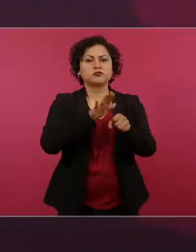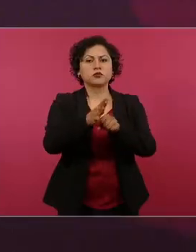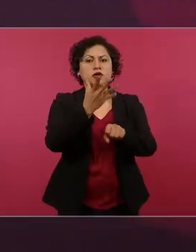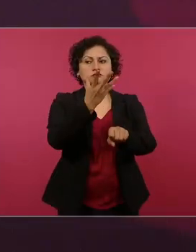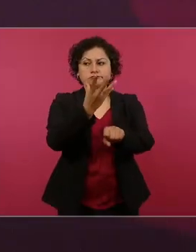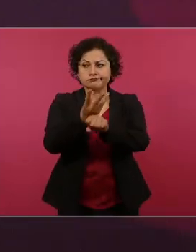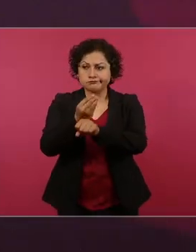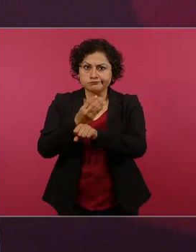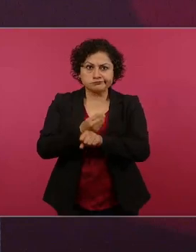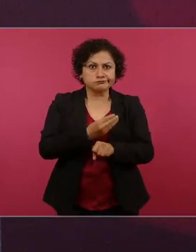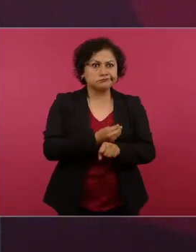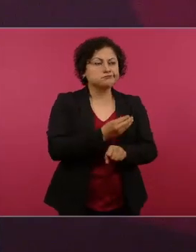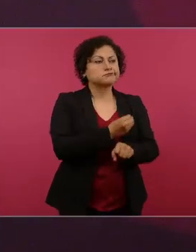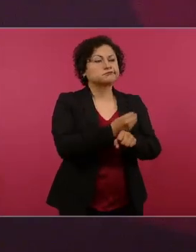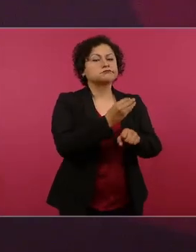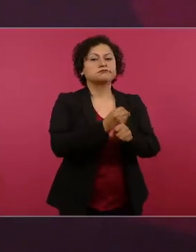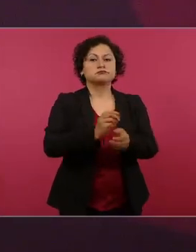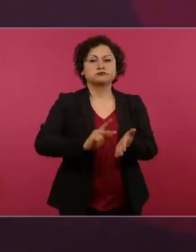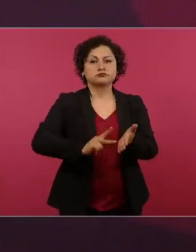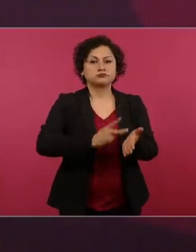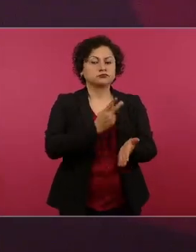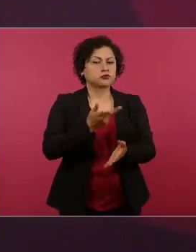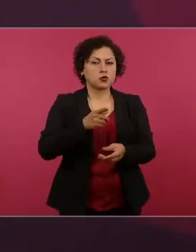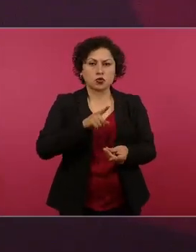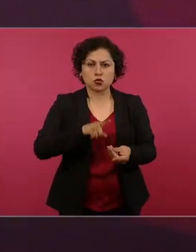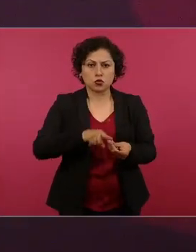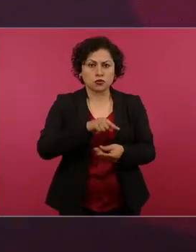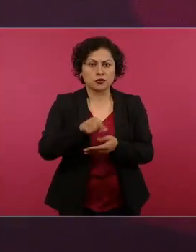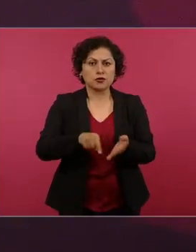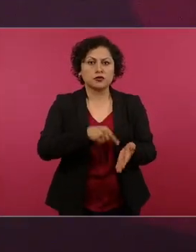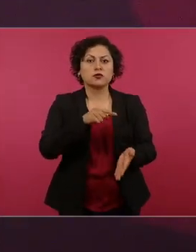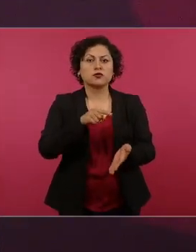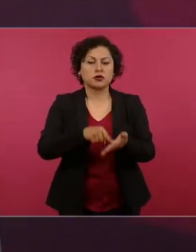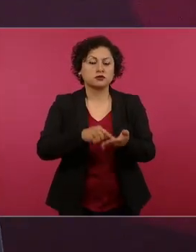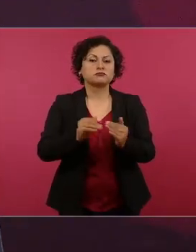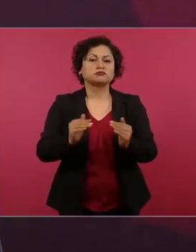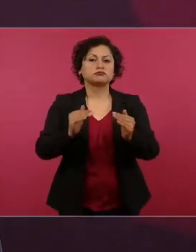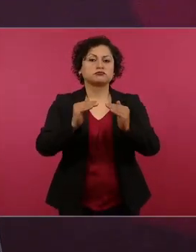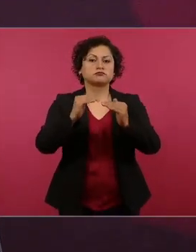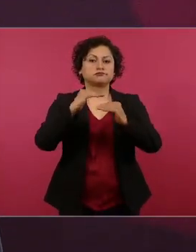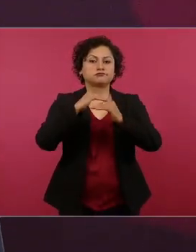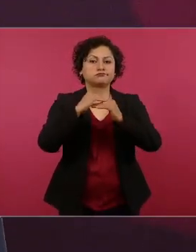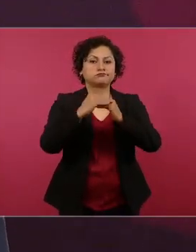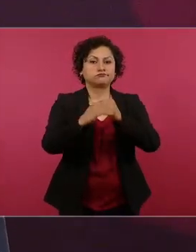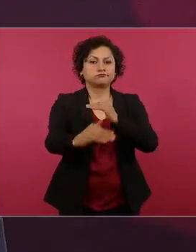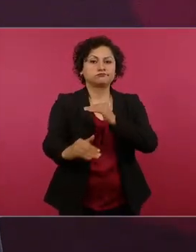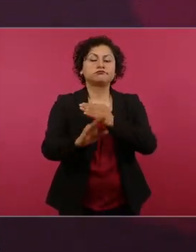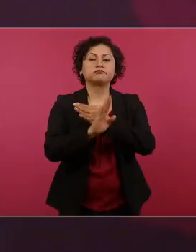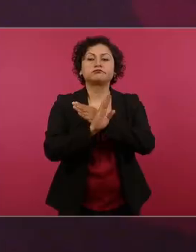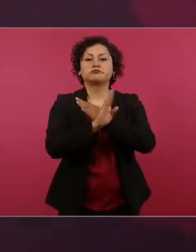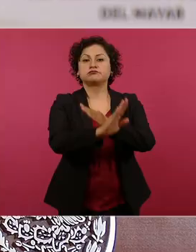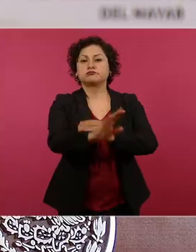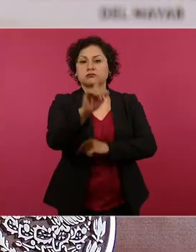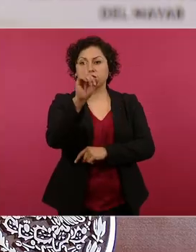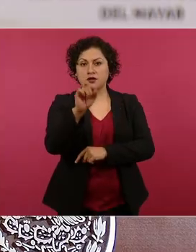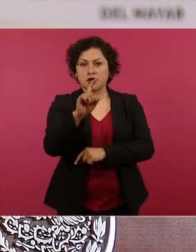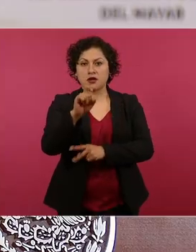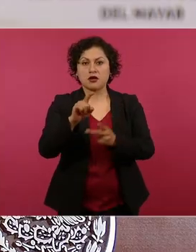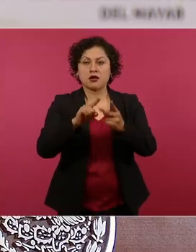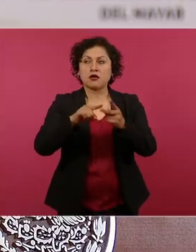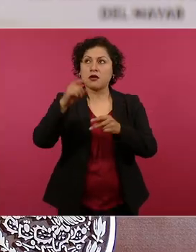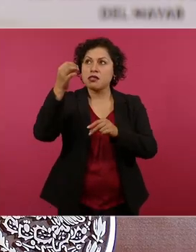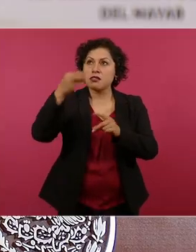correctivo a las instalaciones, tales como impermeabilización de azoteas, reparación de goteras